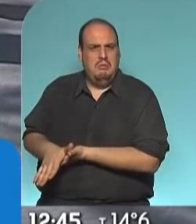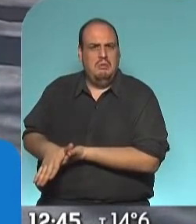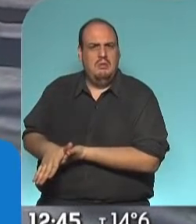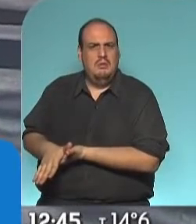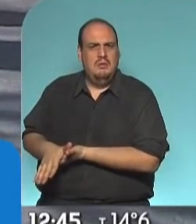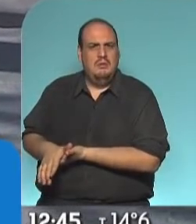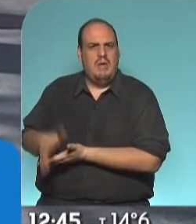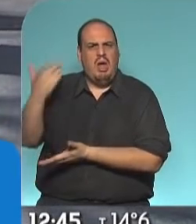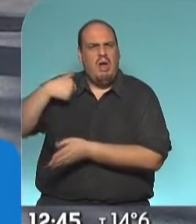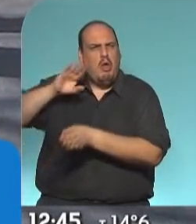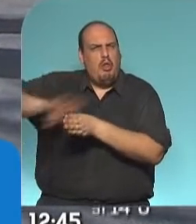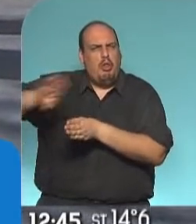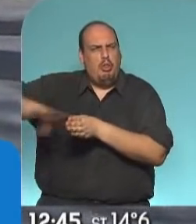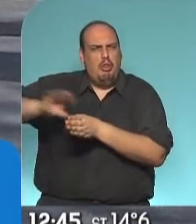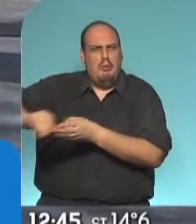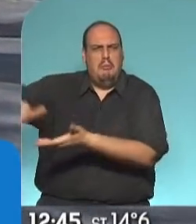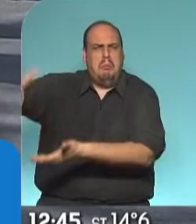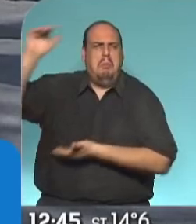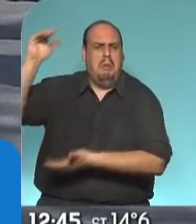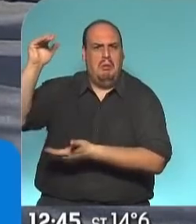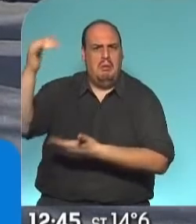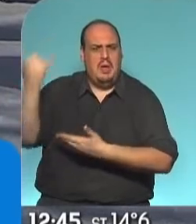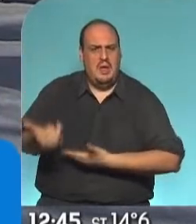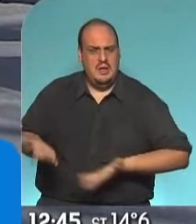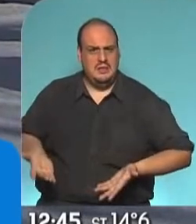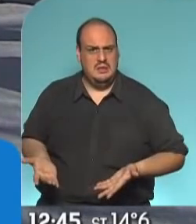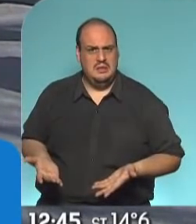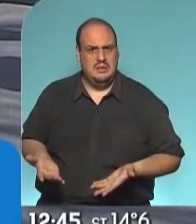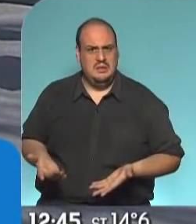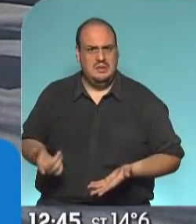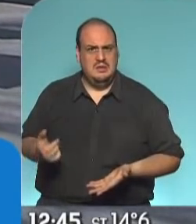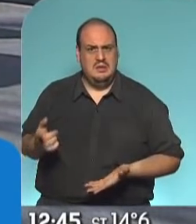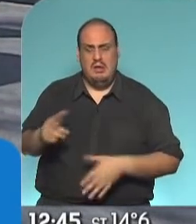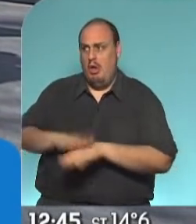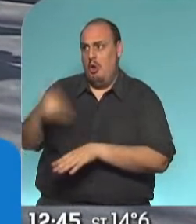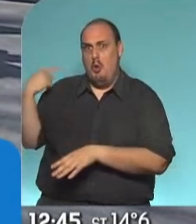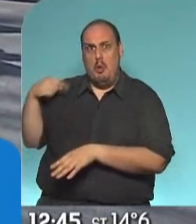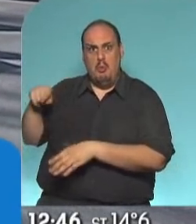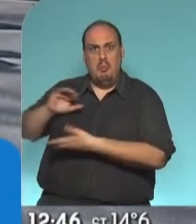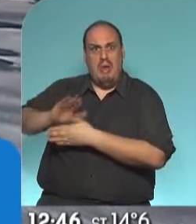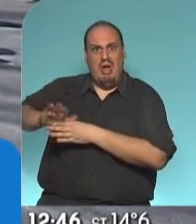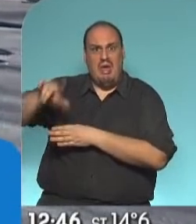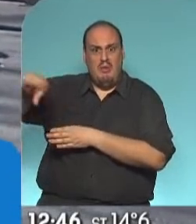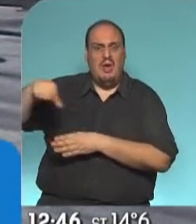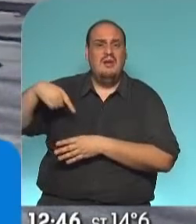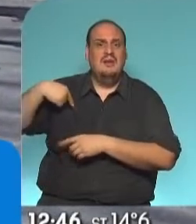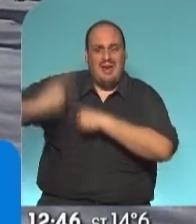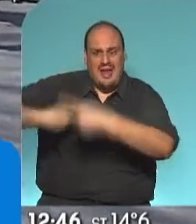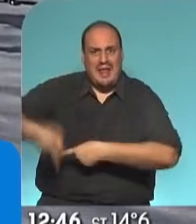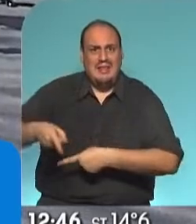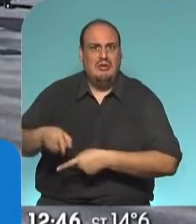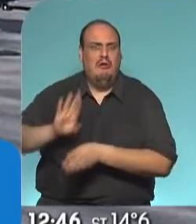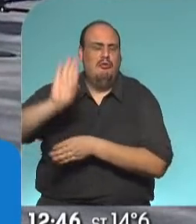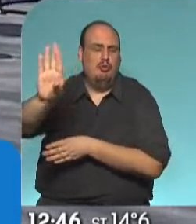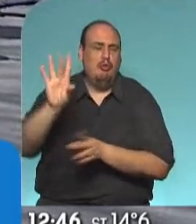que han dejado endeudado de un modo impresionante, que han condicionado el futuro de muchas generaciones,